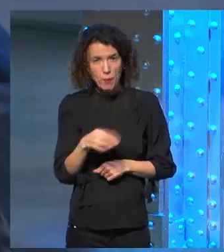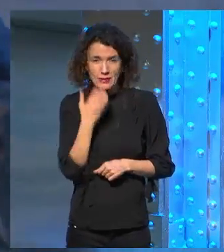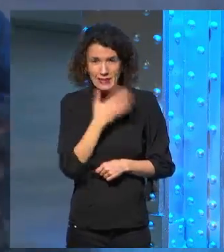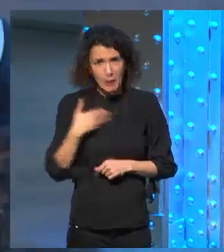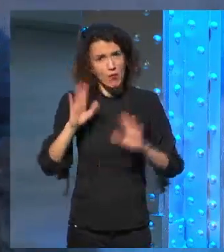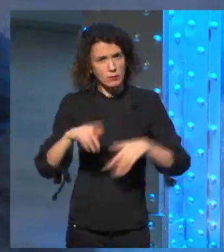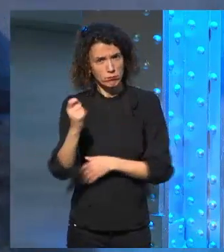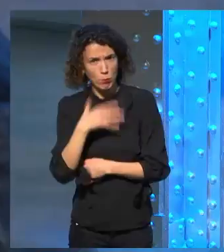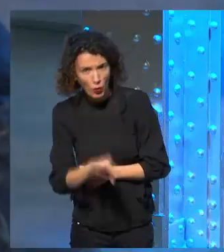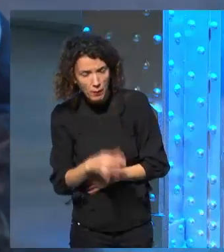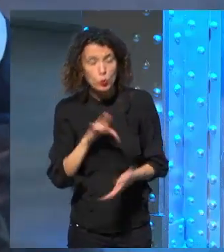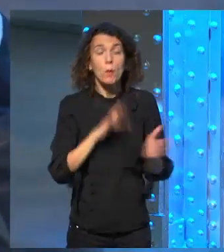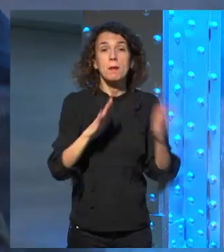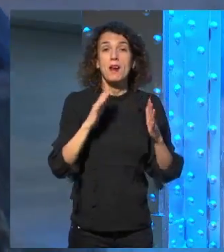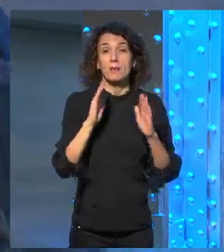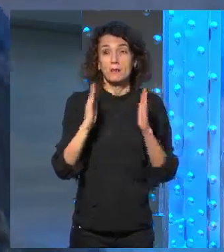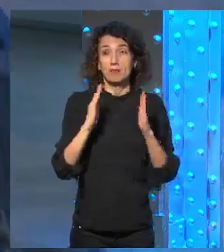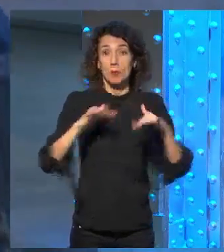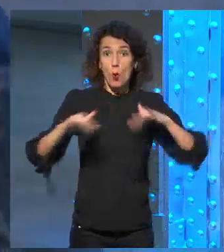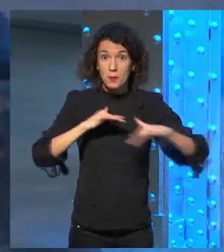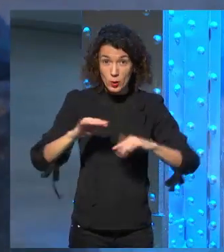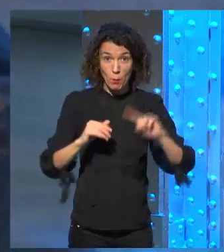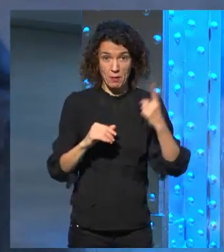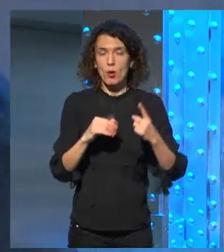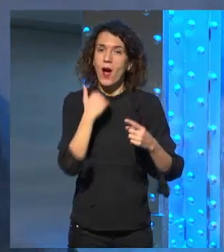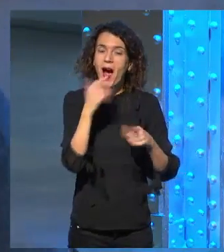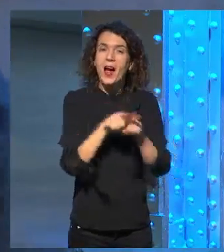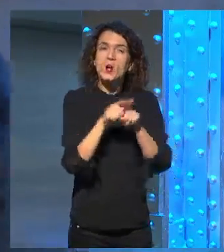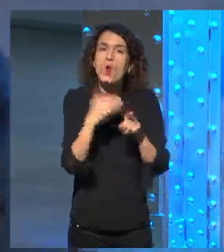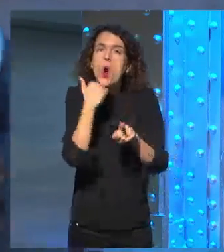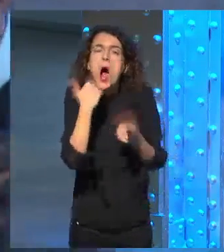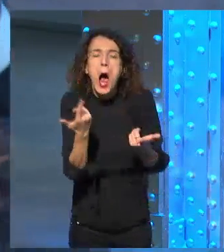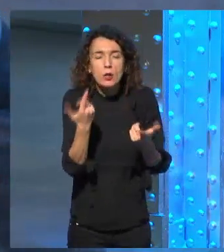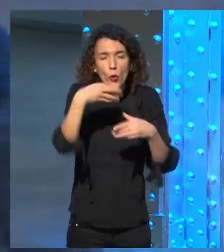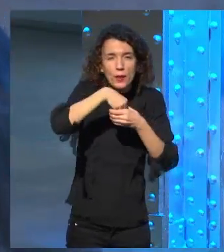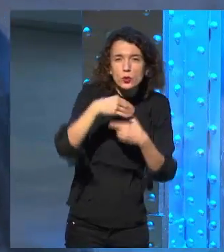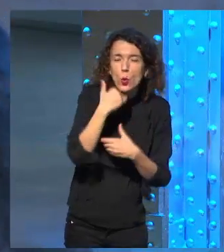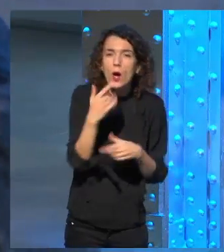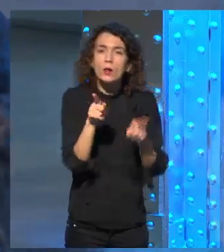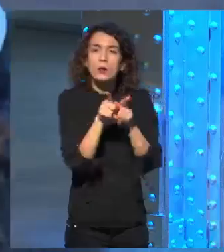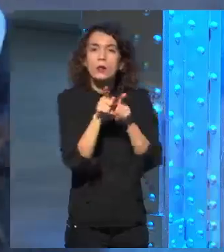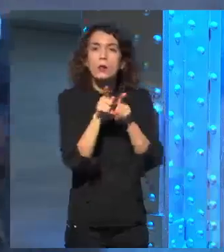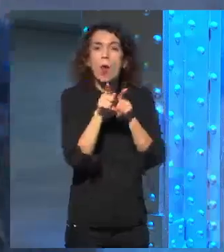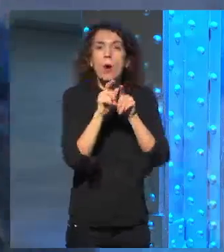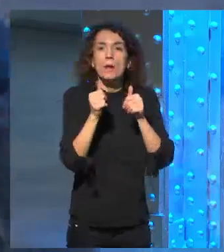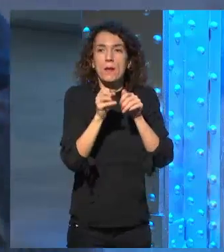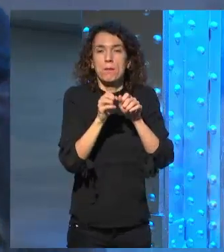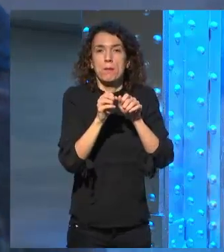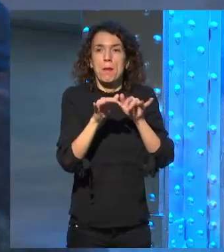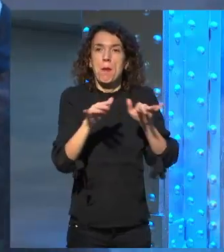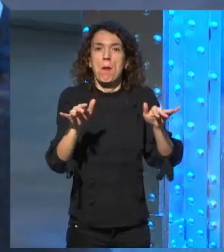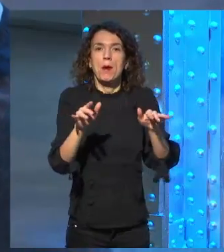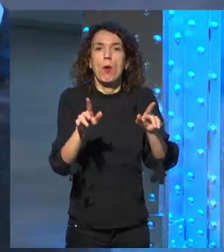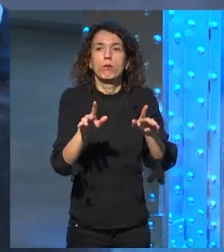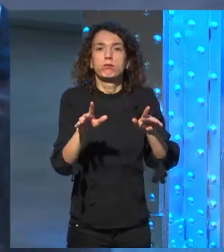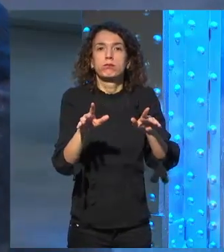quisiéramos, ¿no? Hay momentos en el primer movimiento que hay como conatos de despliegue, ¿no? Que luego se disuelven,